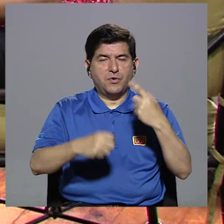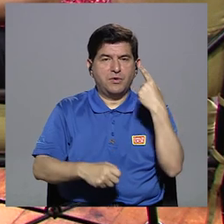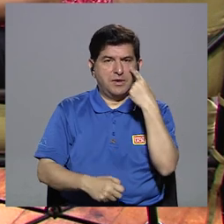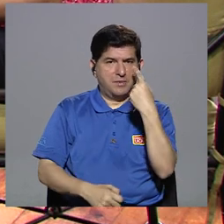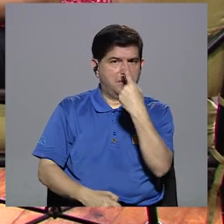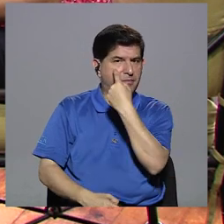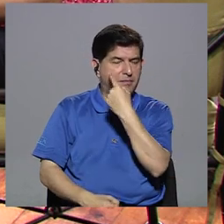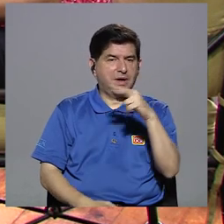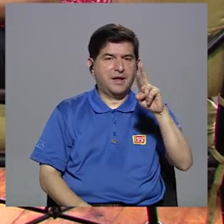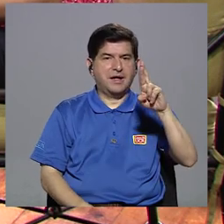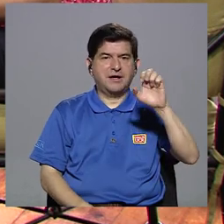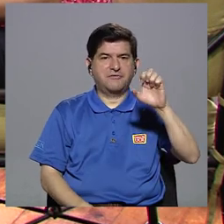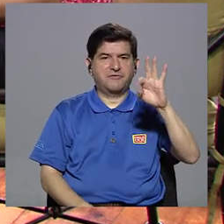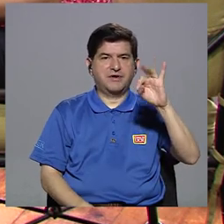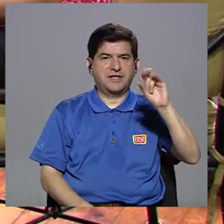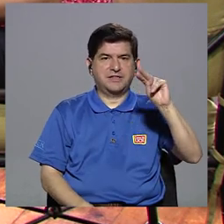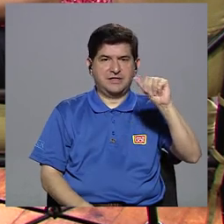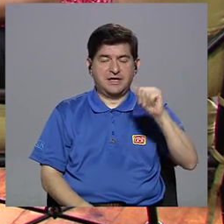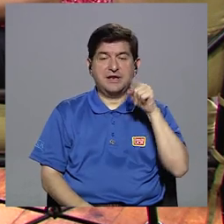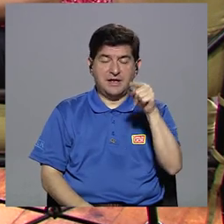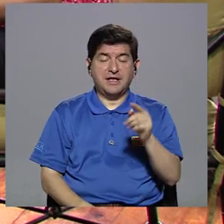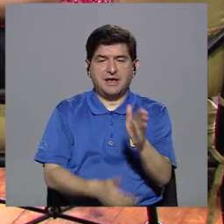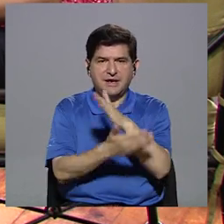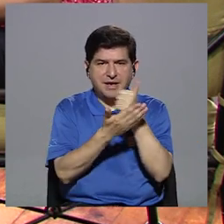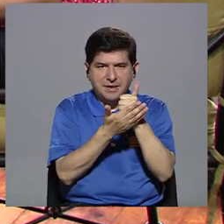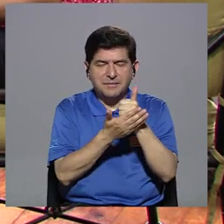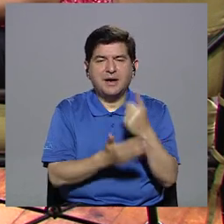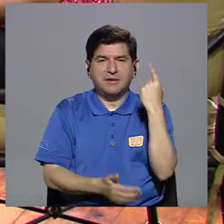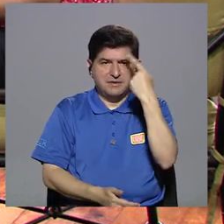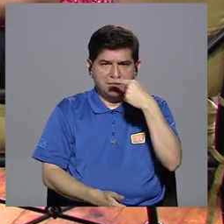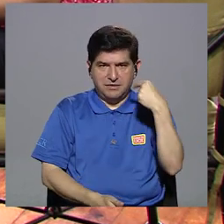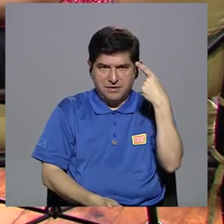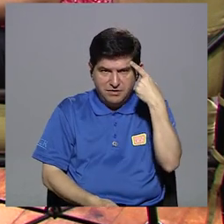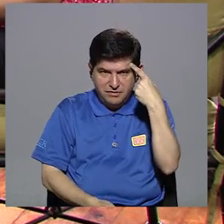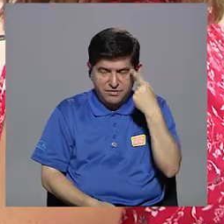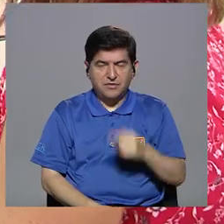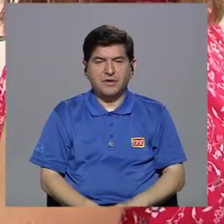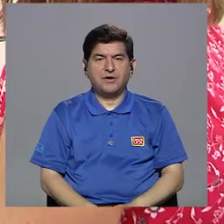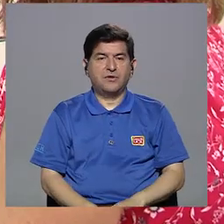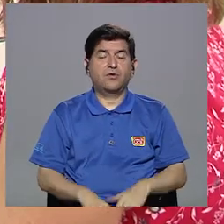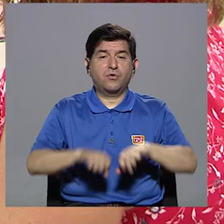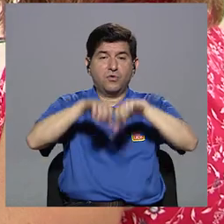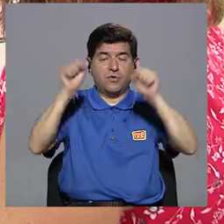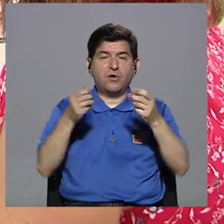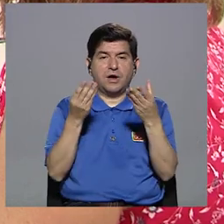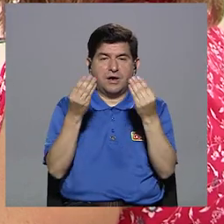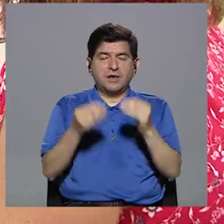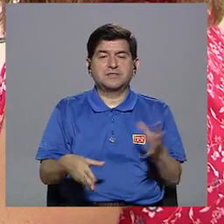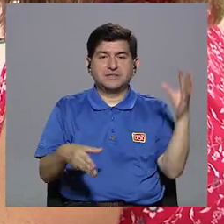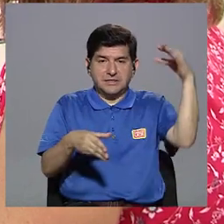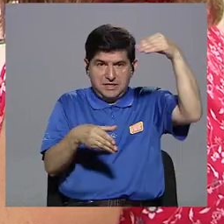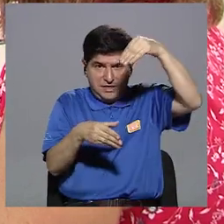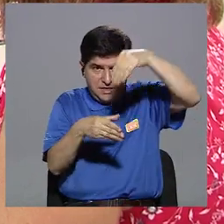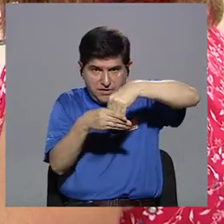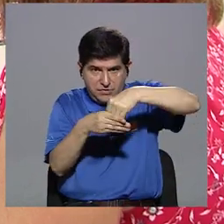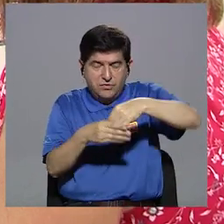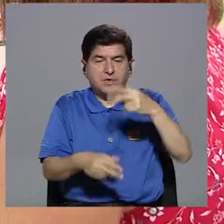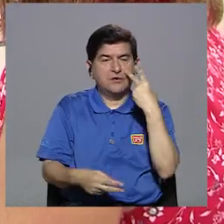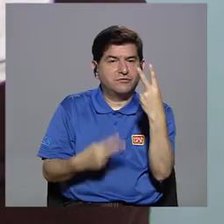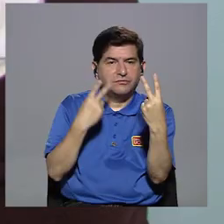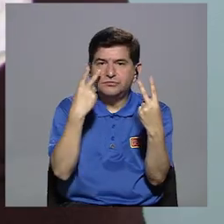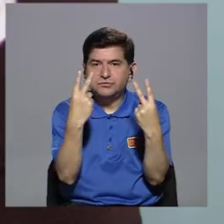afecta a la retina de los ojos que es la capital donde el cuerpo de donde sean digamos del cuerpo donde el sistema nervioso integral a